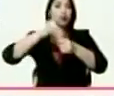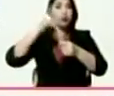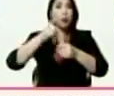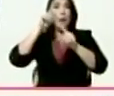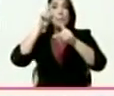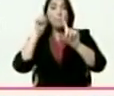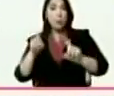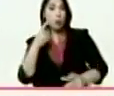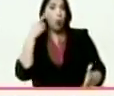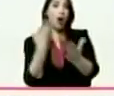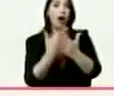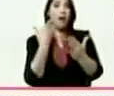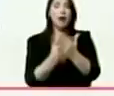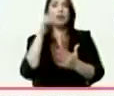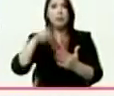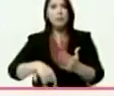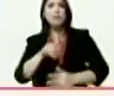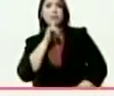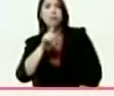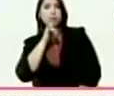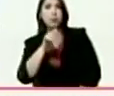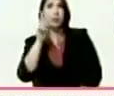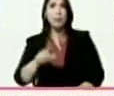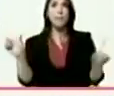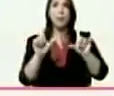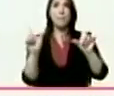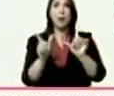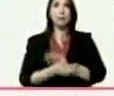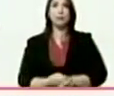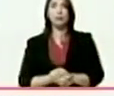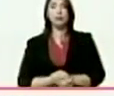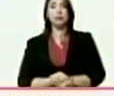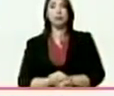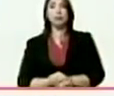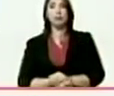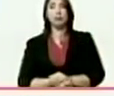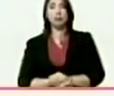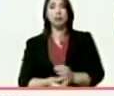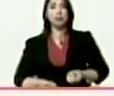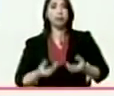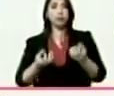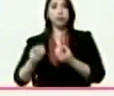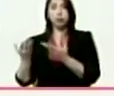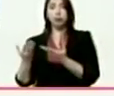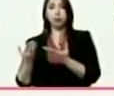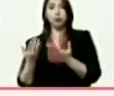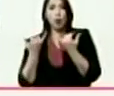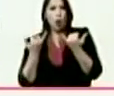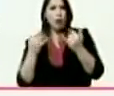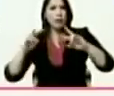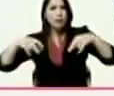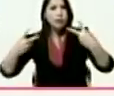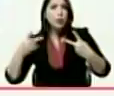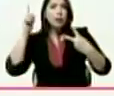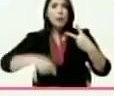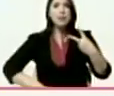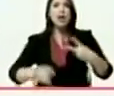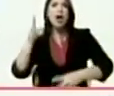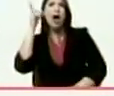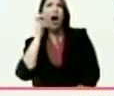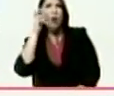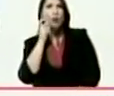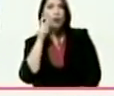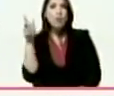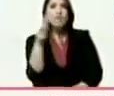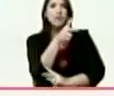pruebas, con medios que nos, elementos criminalísticos que nos ofrece la modernidad, audios, videos,